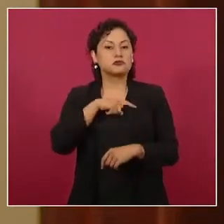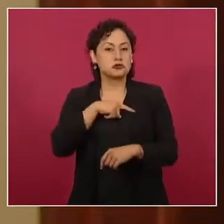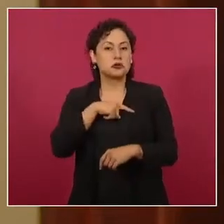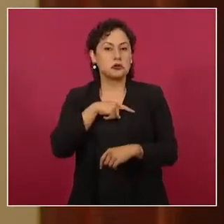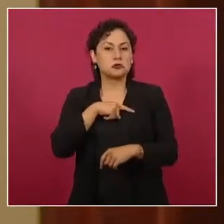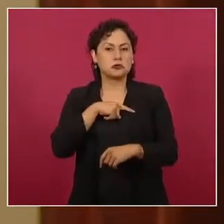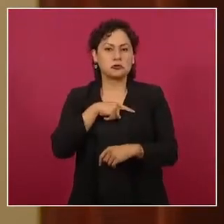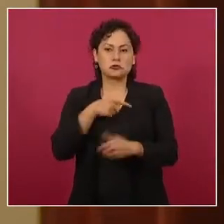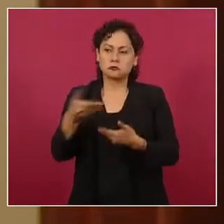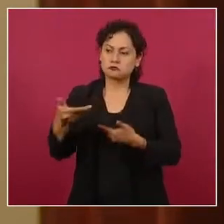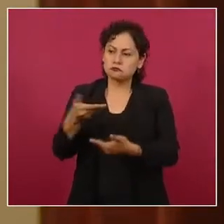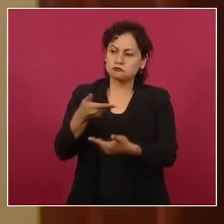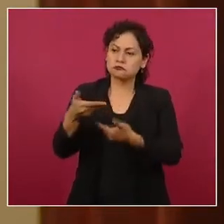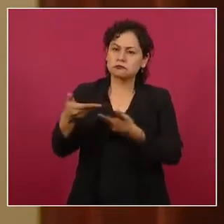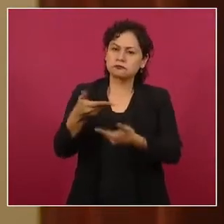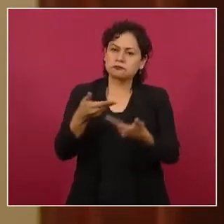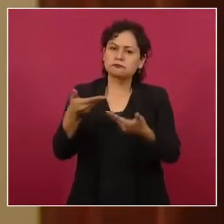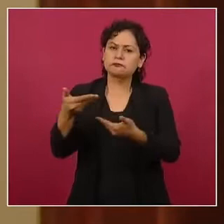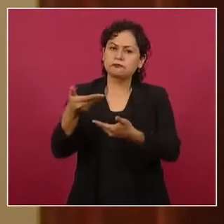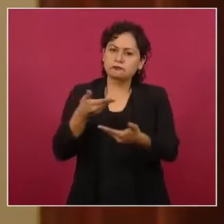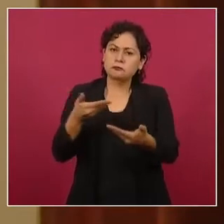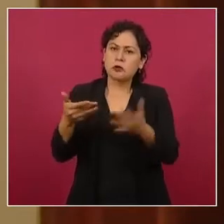comunicación amplios, fluidos,